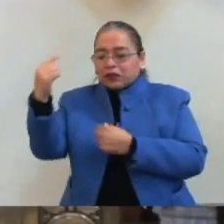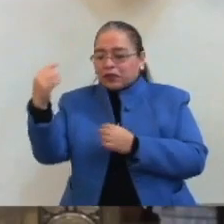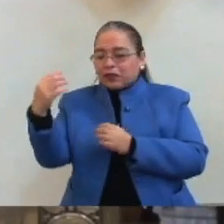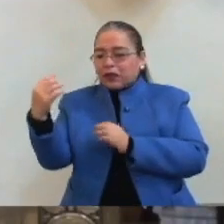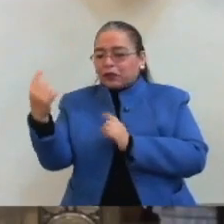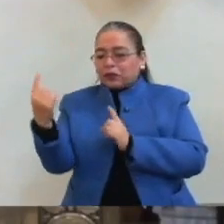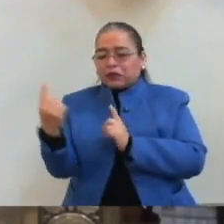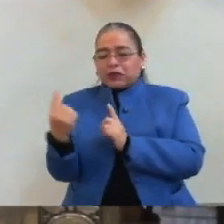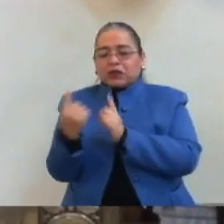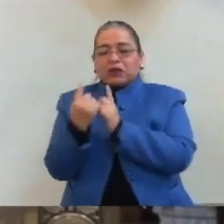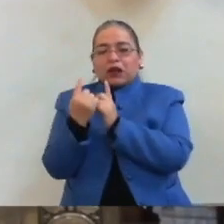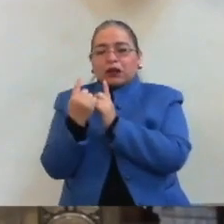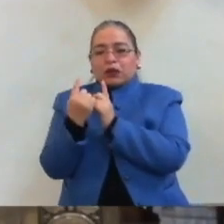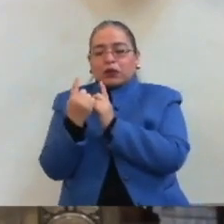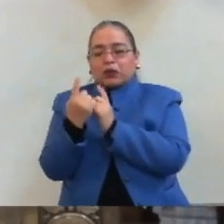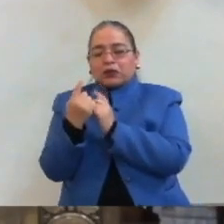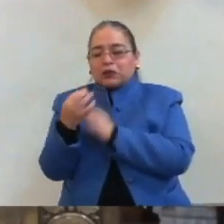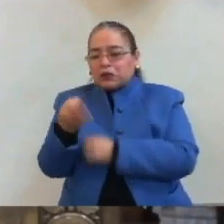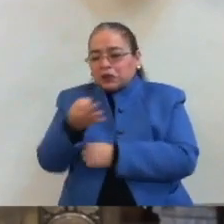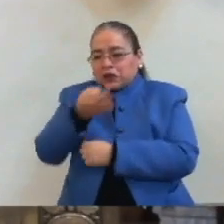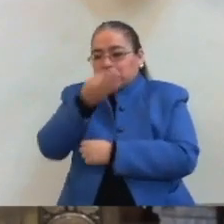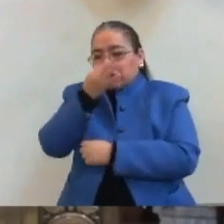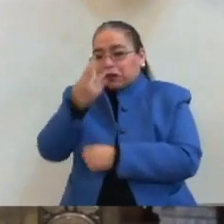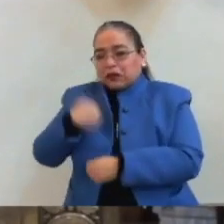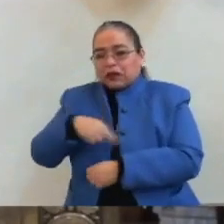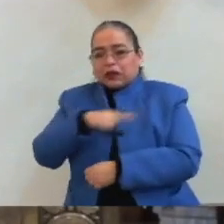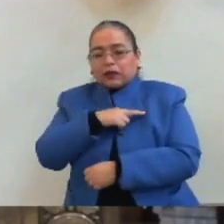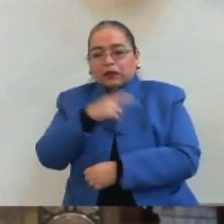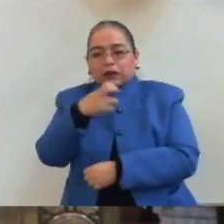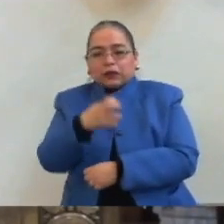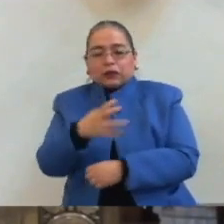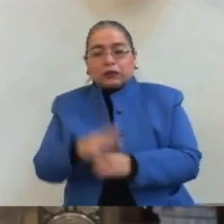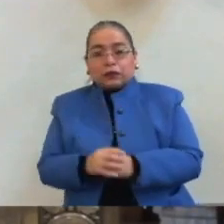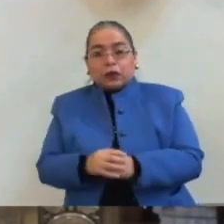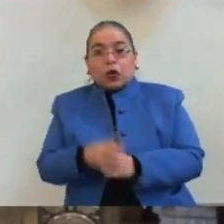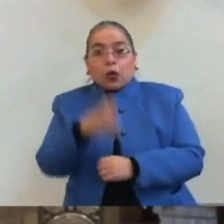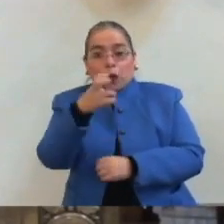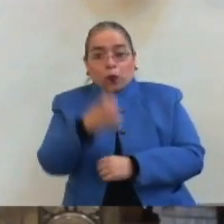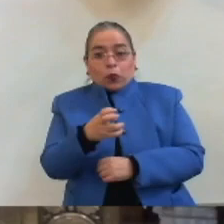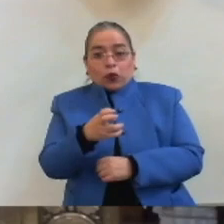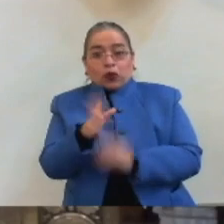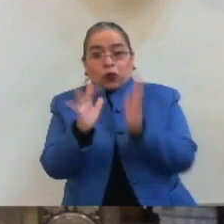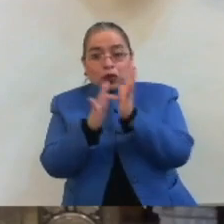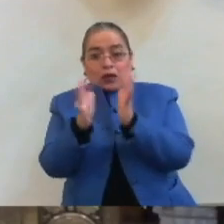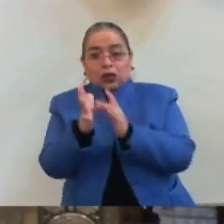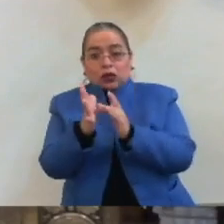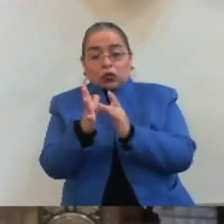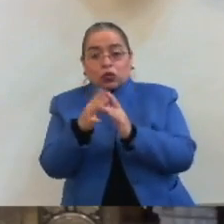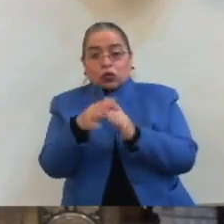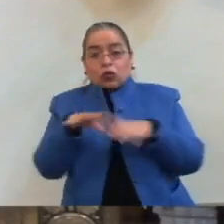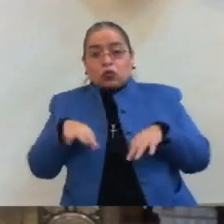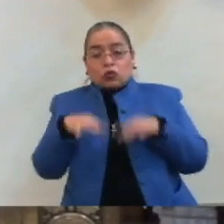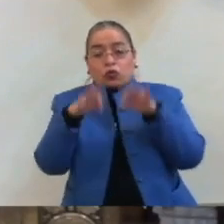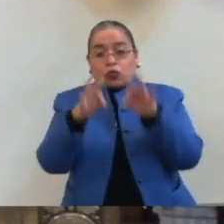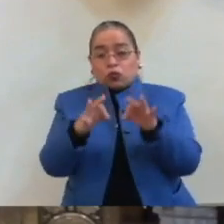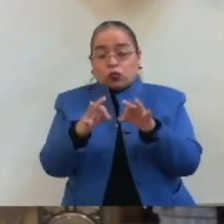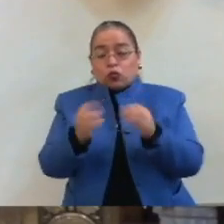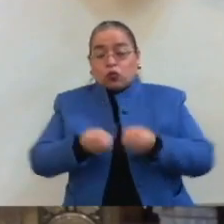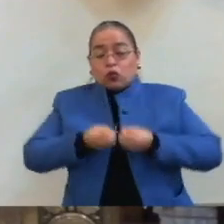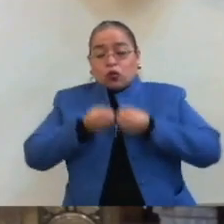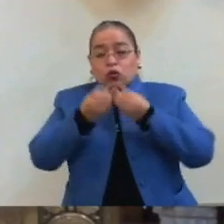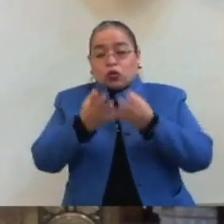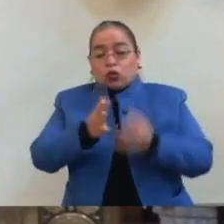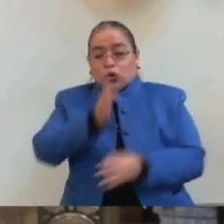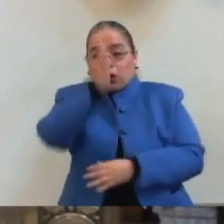cerca de nosotros por eso instituyó la eucaristía no hay mayor